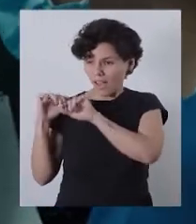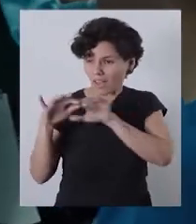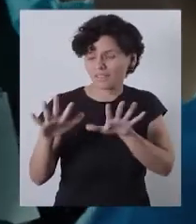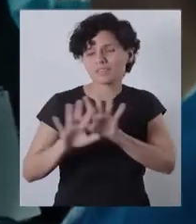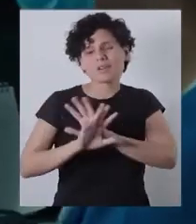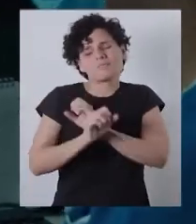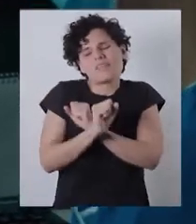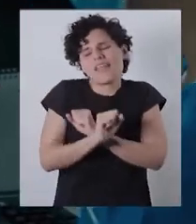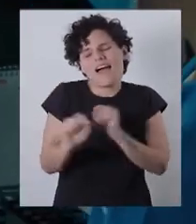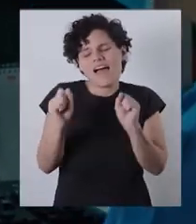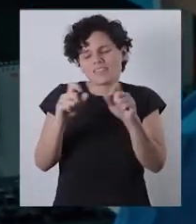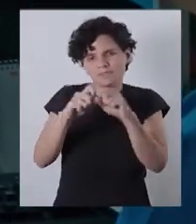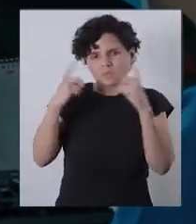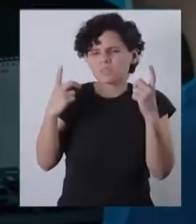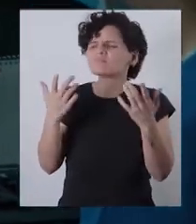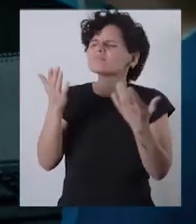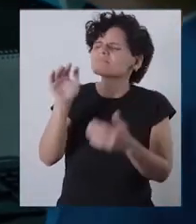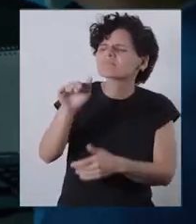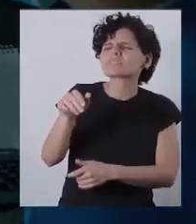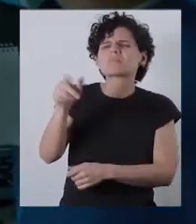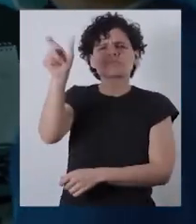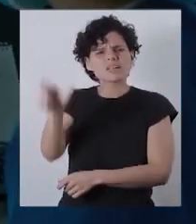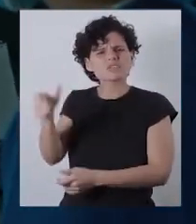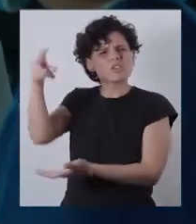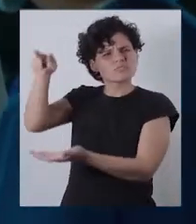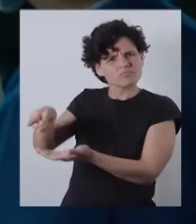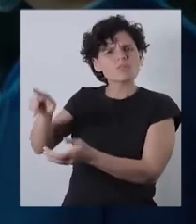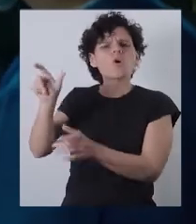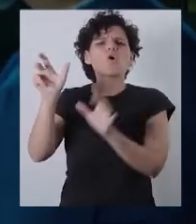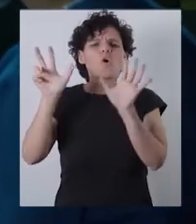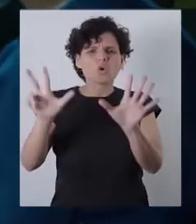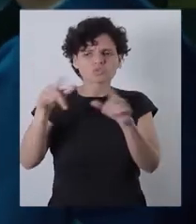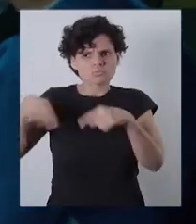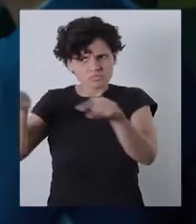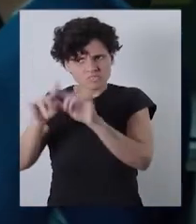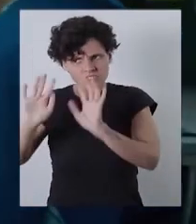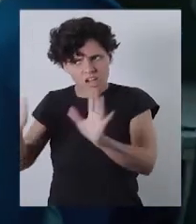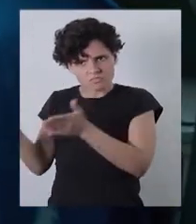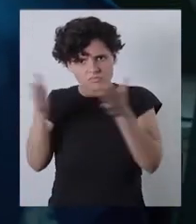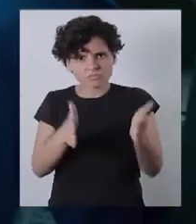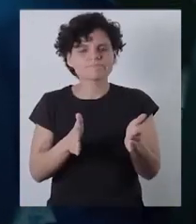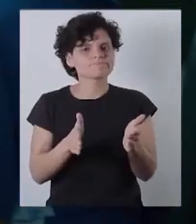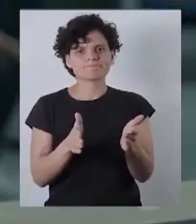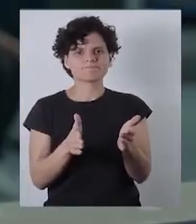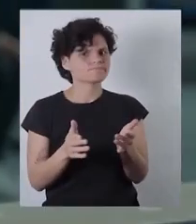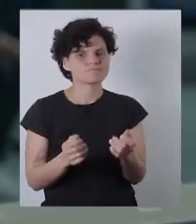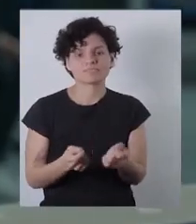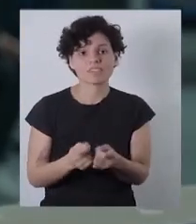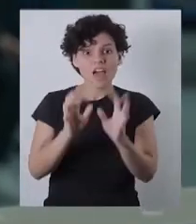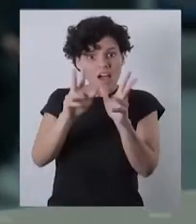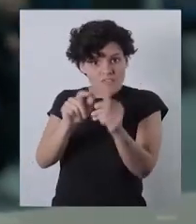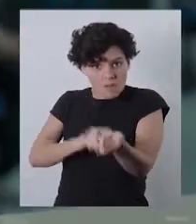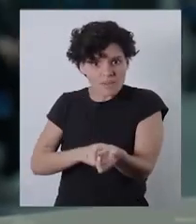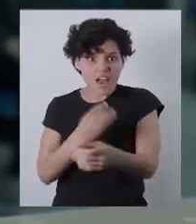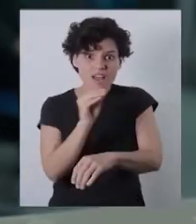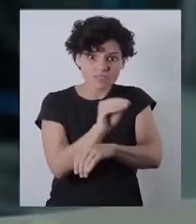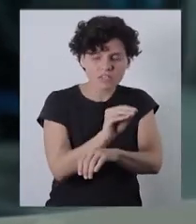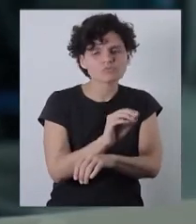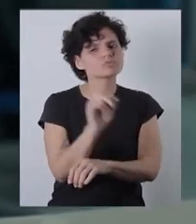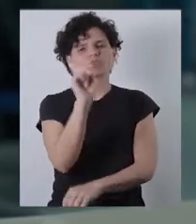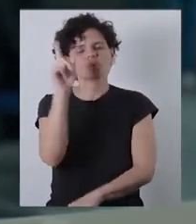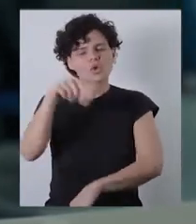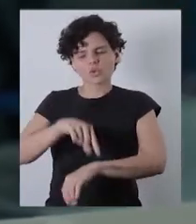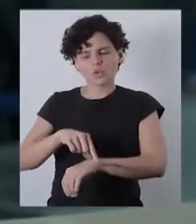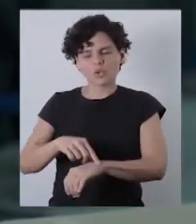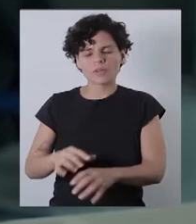francamente, ya nada me sorprende. Anita, el paciente a las 8 lo trasladaron. En la medida en que las... ¿A la familia ya le avisaron? No, doctora.